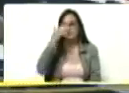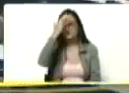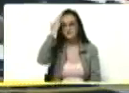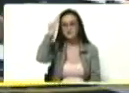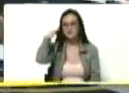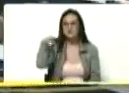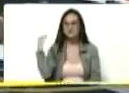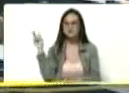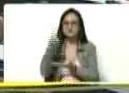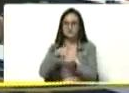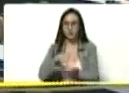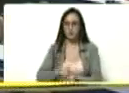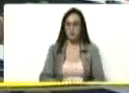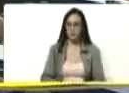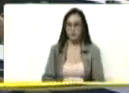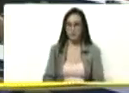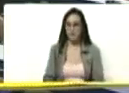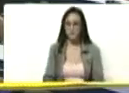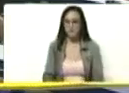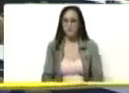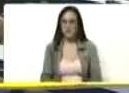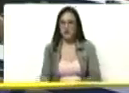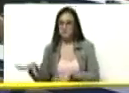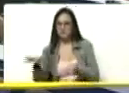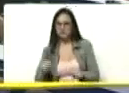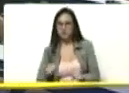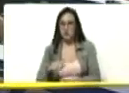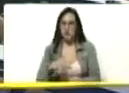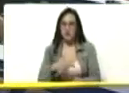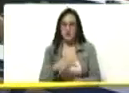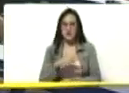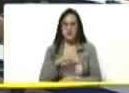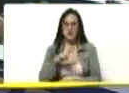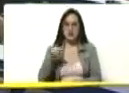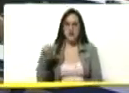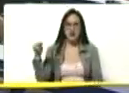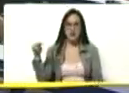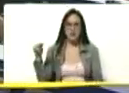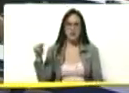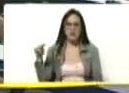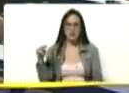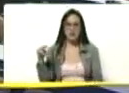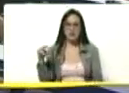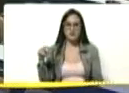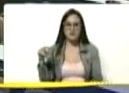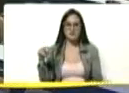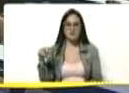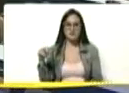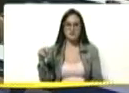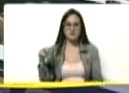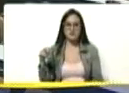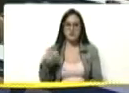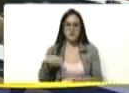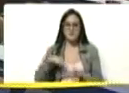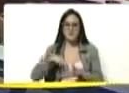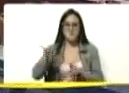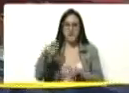Llegaron para apoderarse de Nicaragua, que era apoderarse del paso del canal por